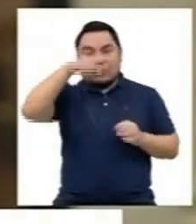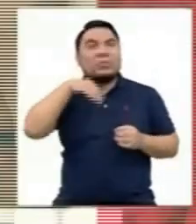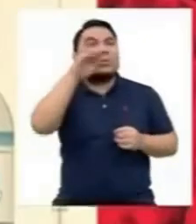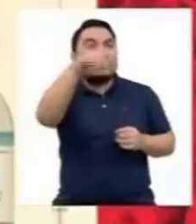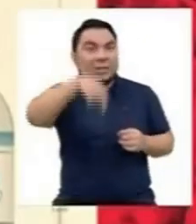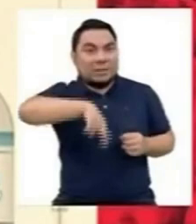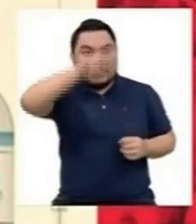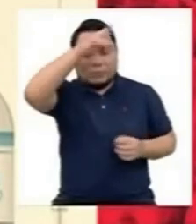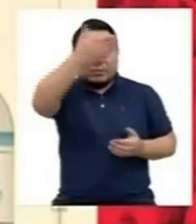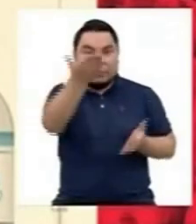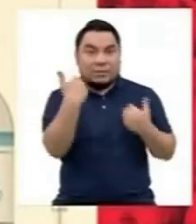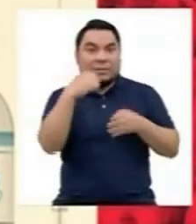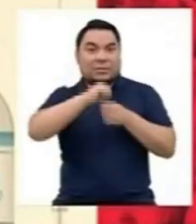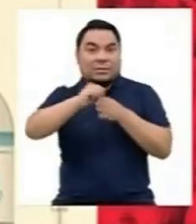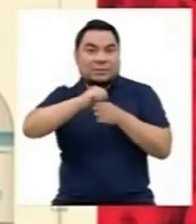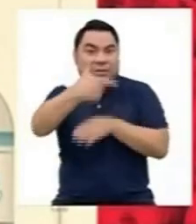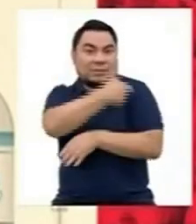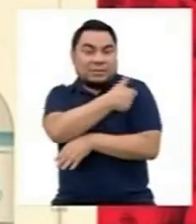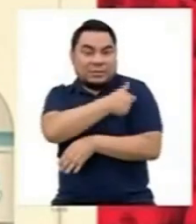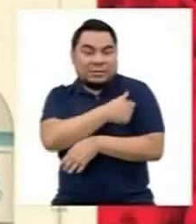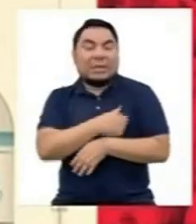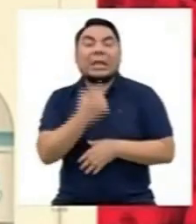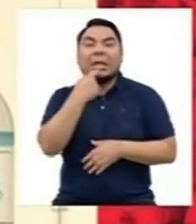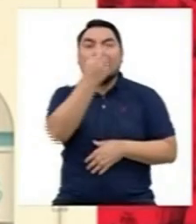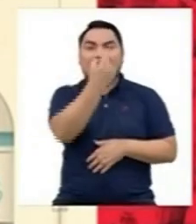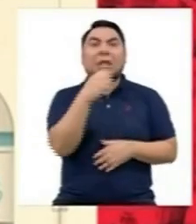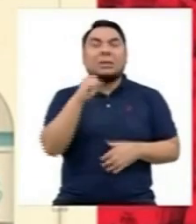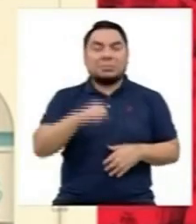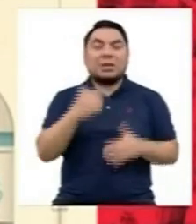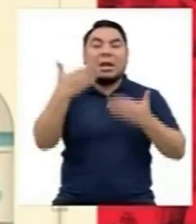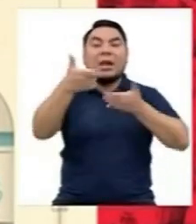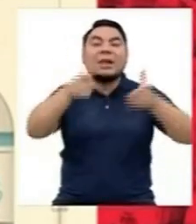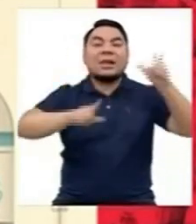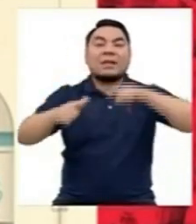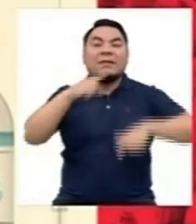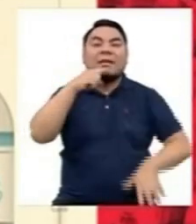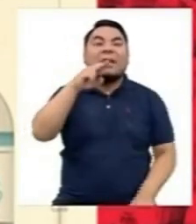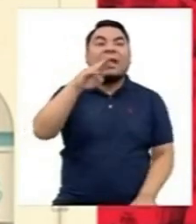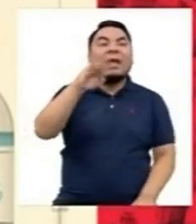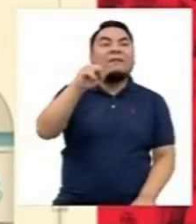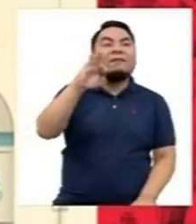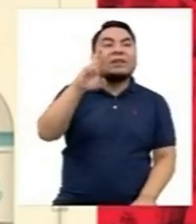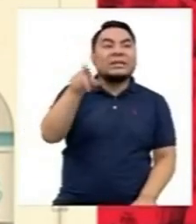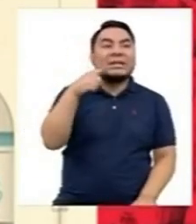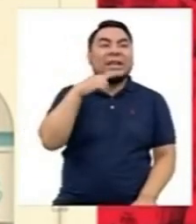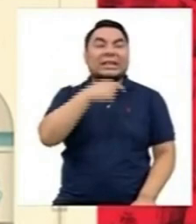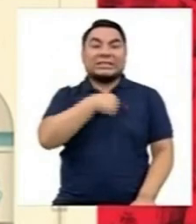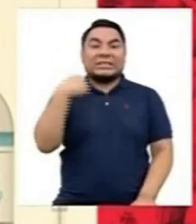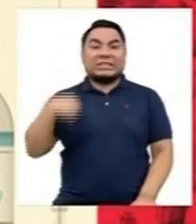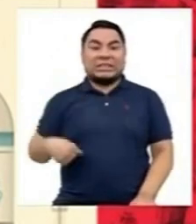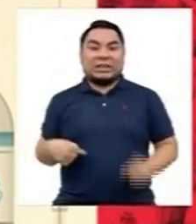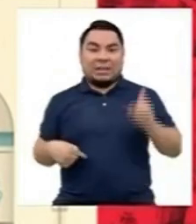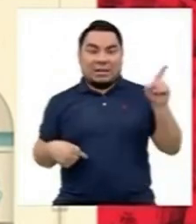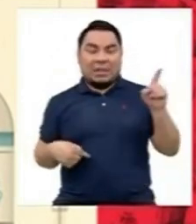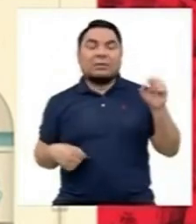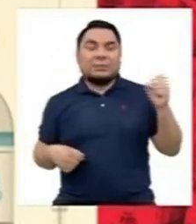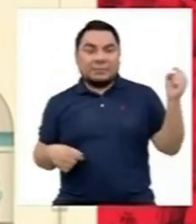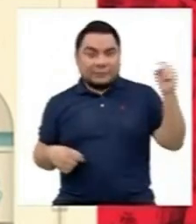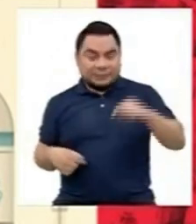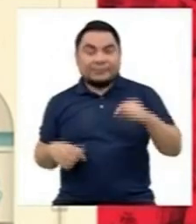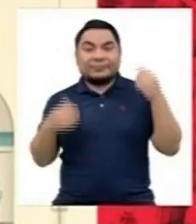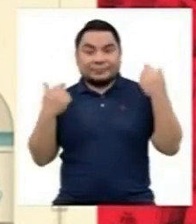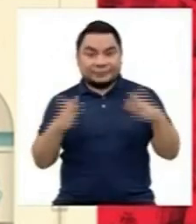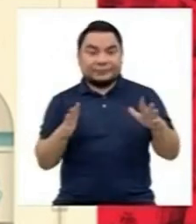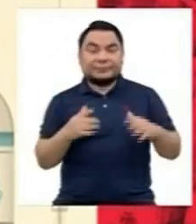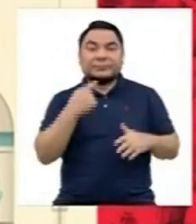ayer, el mandatario precisó los 8 laboratorios del mundo que están en la fase 3 de las vacunas y cuál es el cronograma respectivo, ¿no? Por ejemplo,